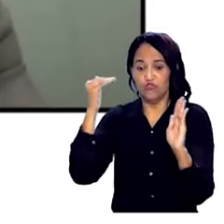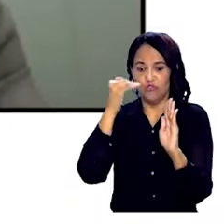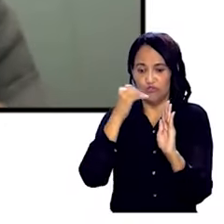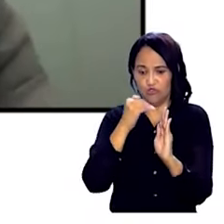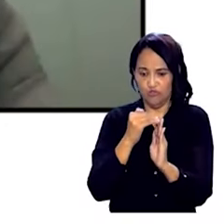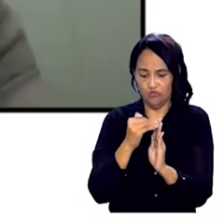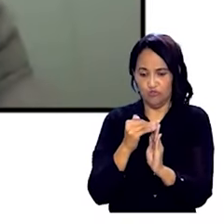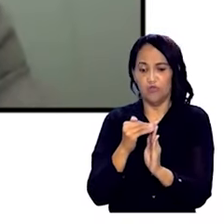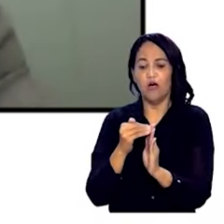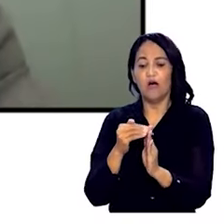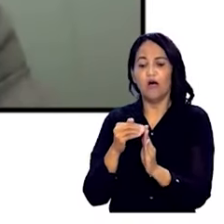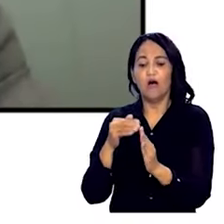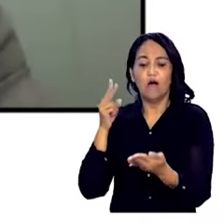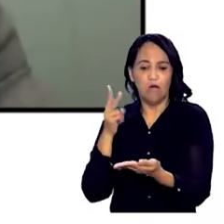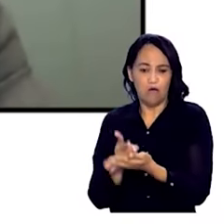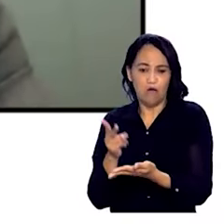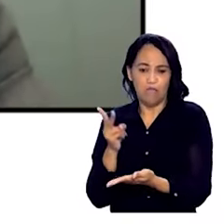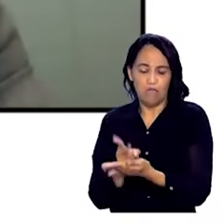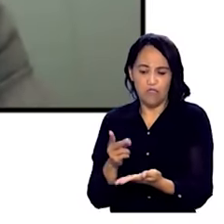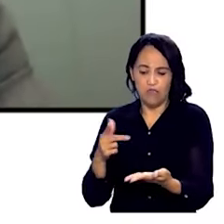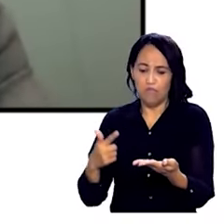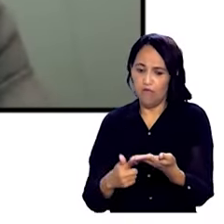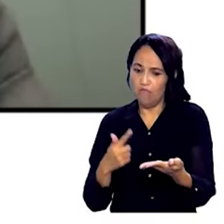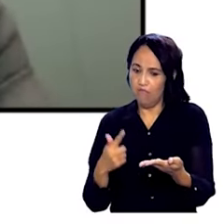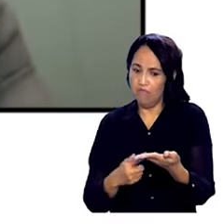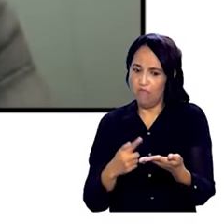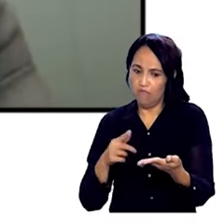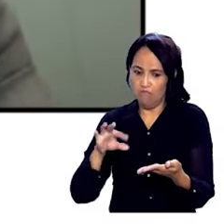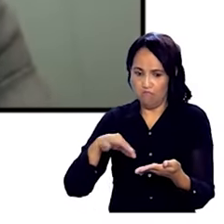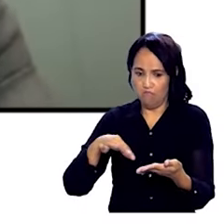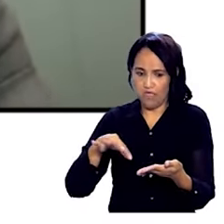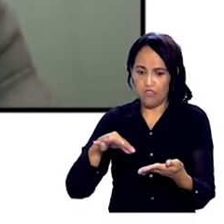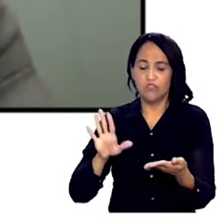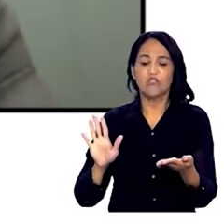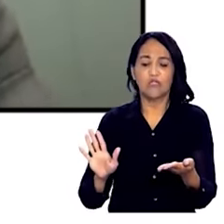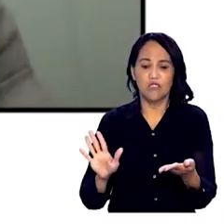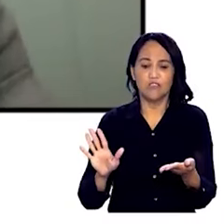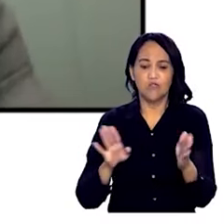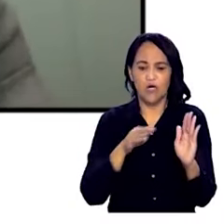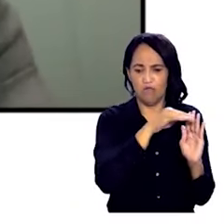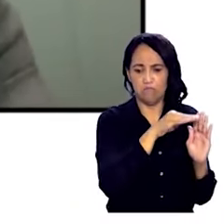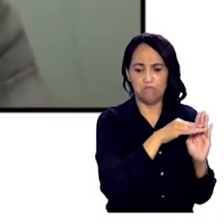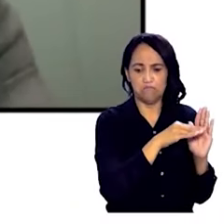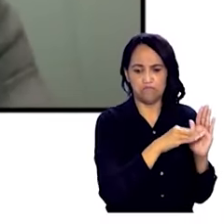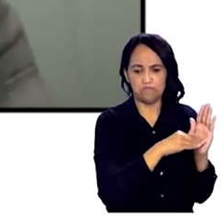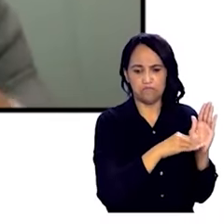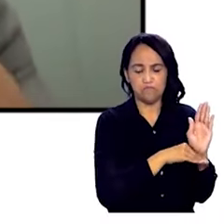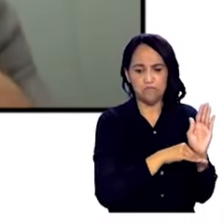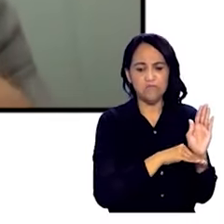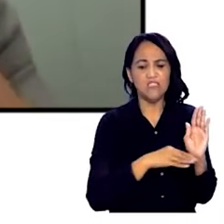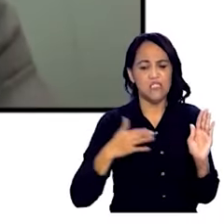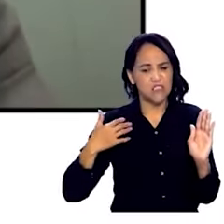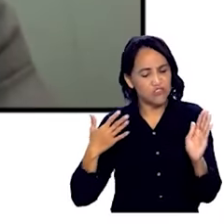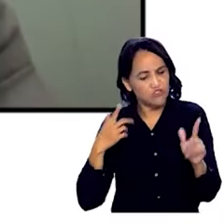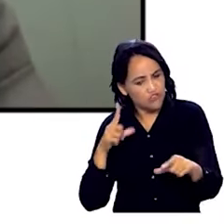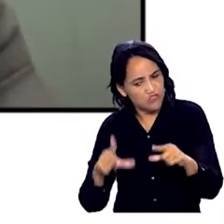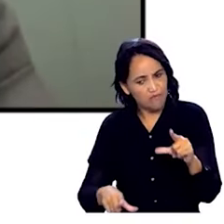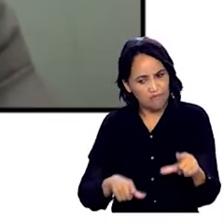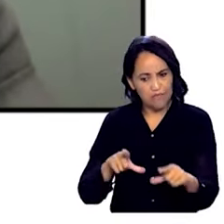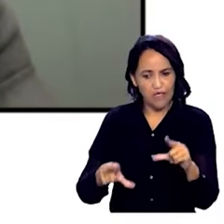competencia agenda de trabaj funcies es corte cle